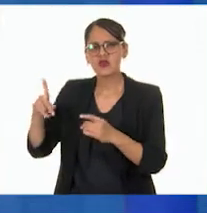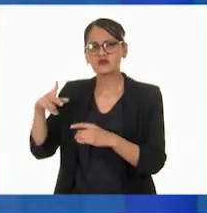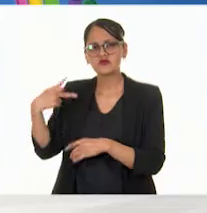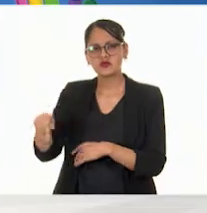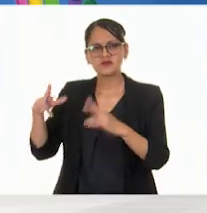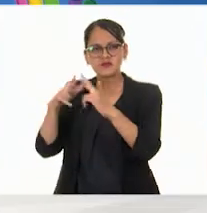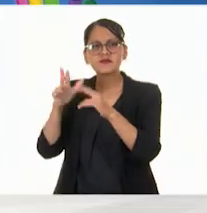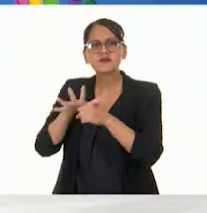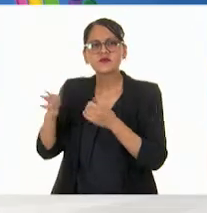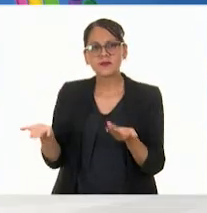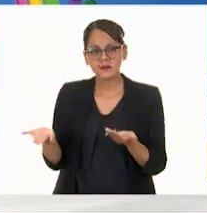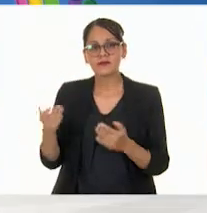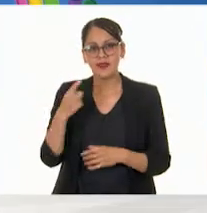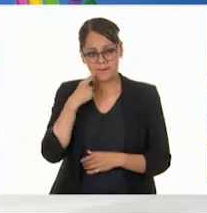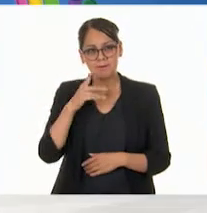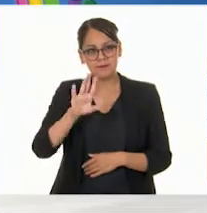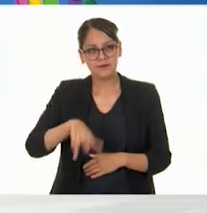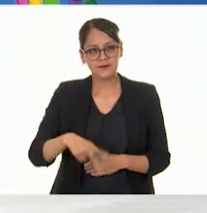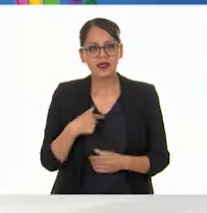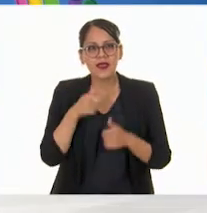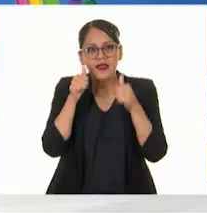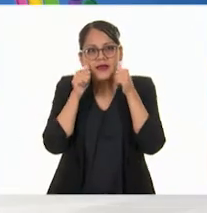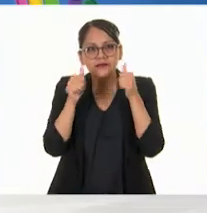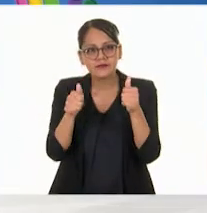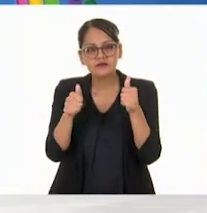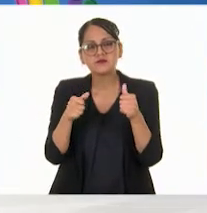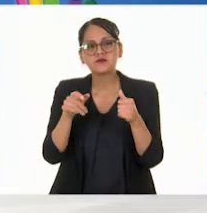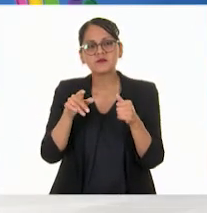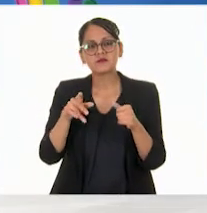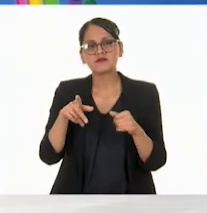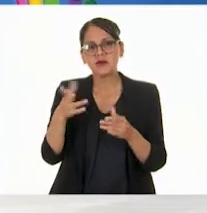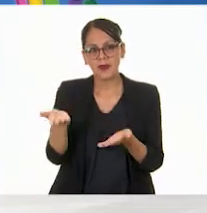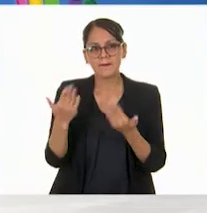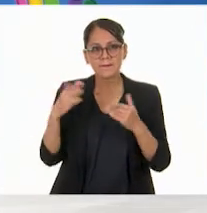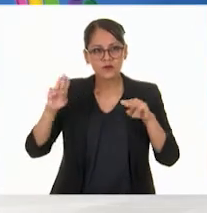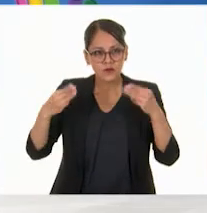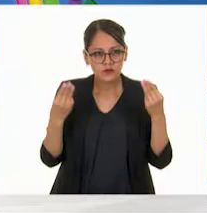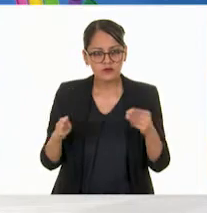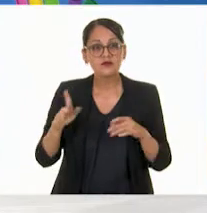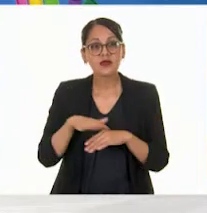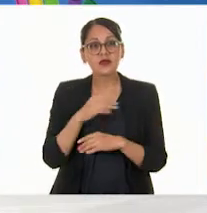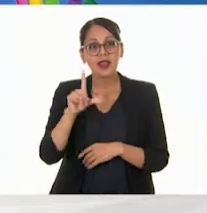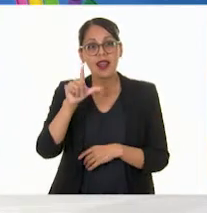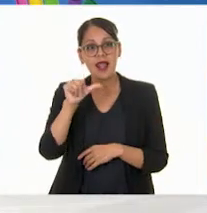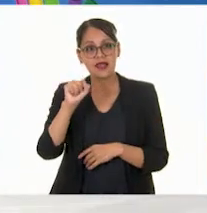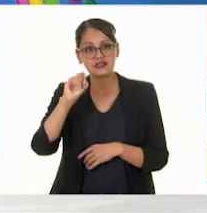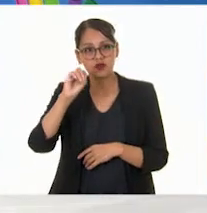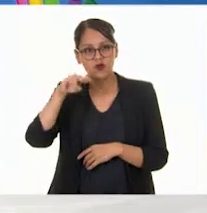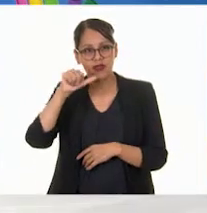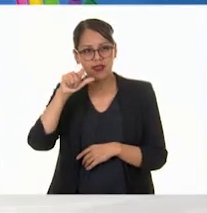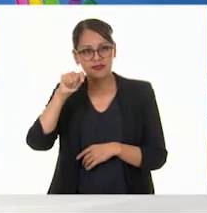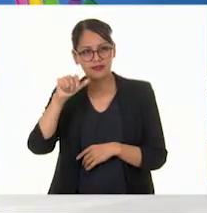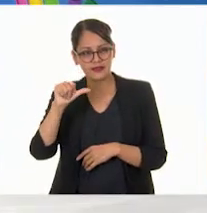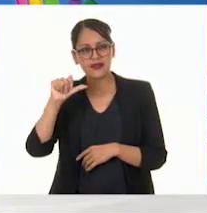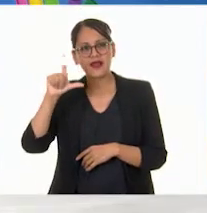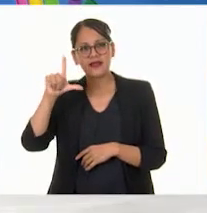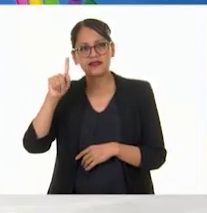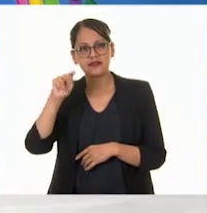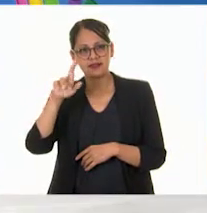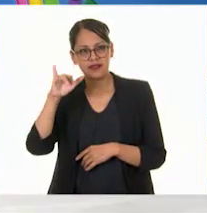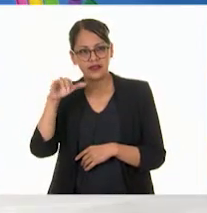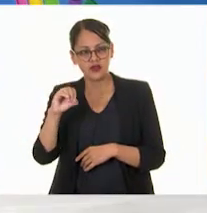parece perfecto, maestra. Escuchemos con mucha atención esta interpretación de la sonata a trío en sol menor